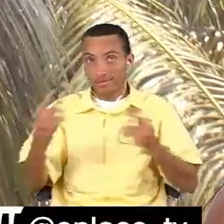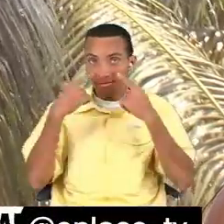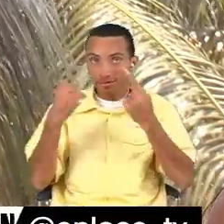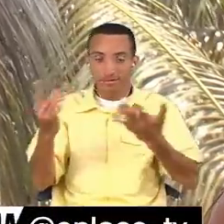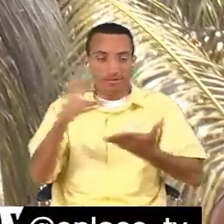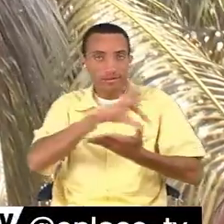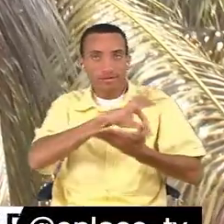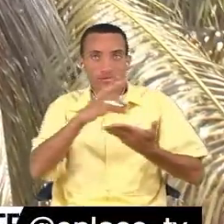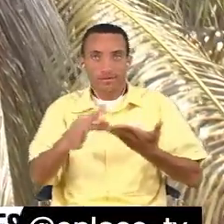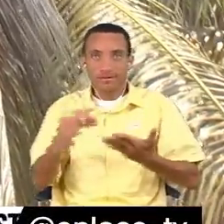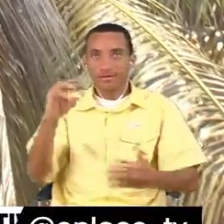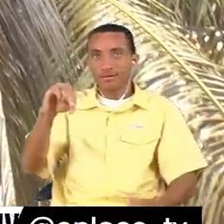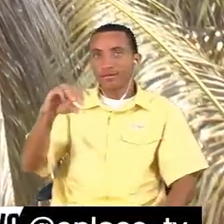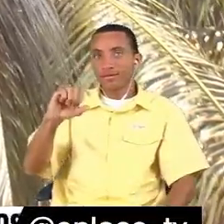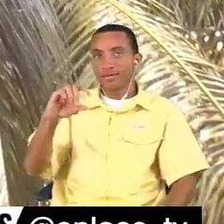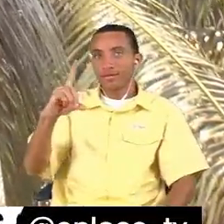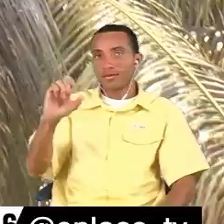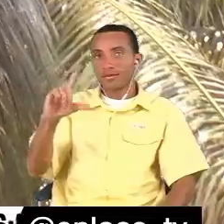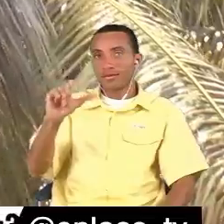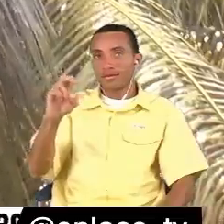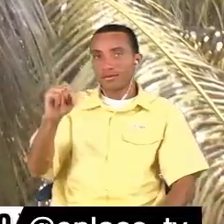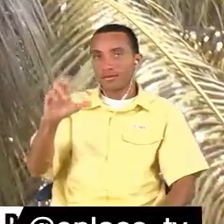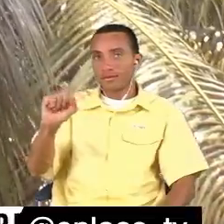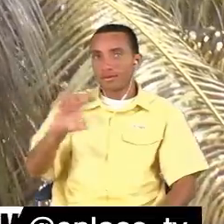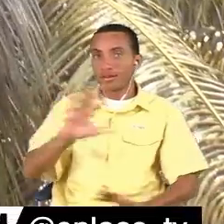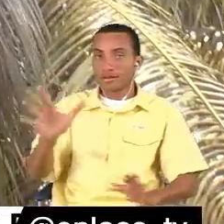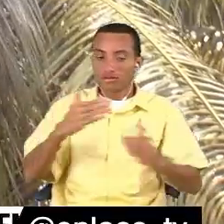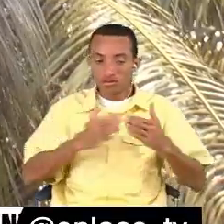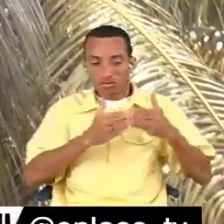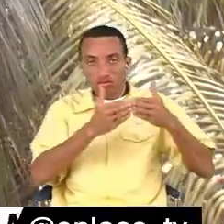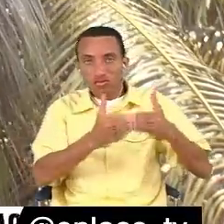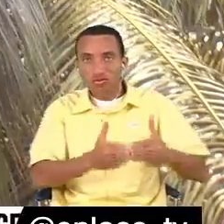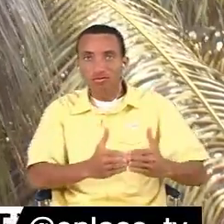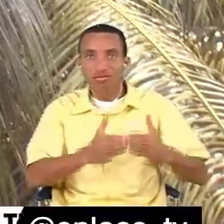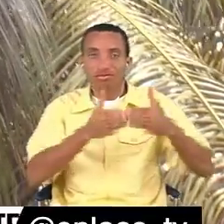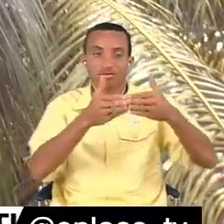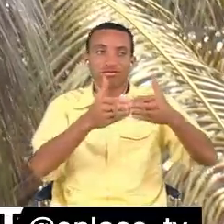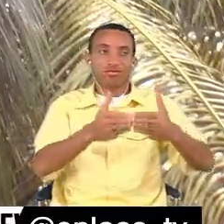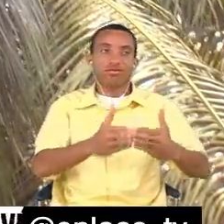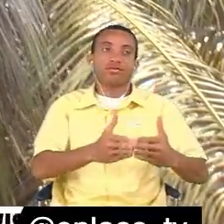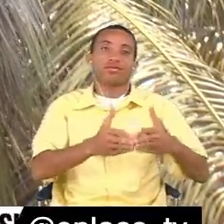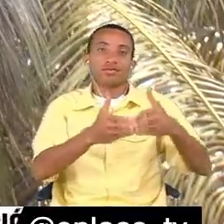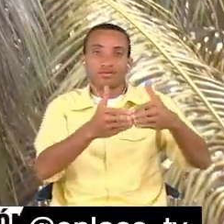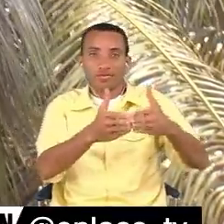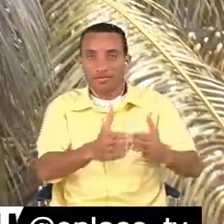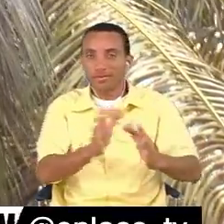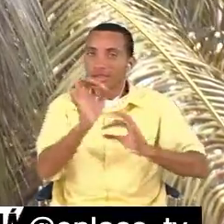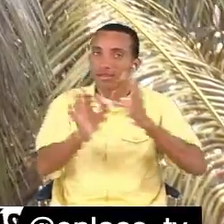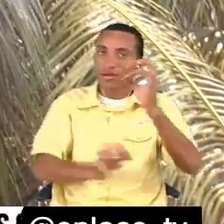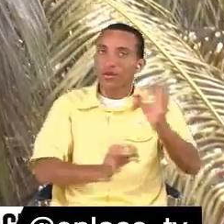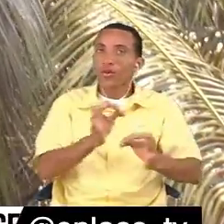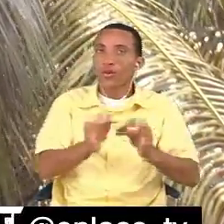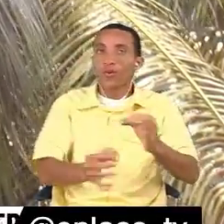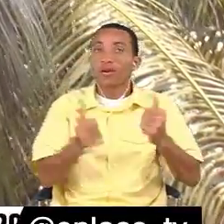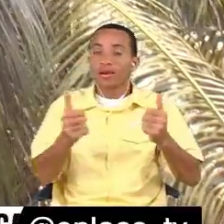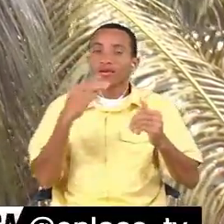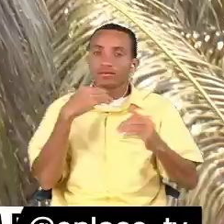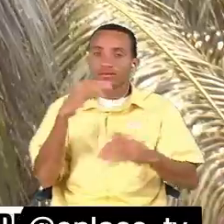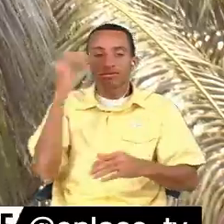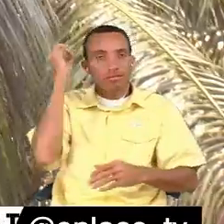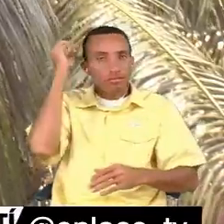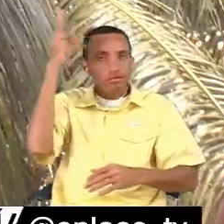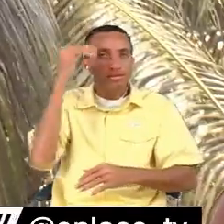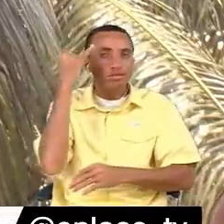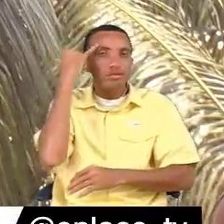la navegabilidad y por la seguridad en el río Magdalena. Ellos vienen implementando una estrategia bastante